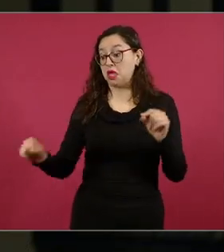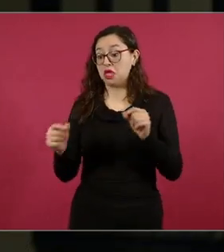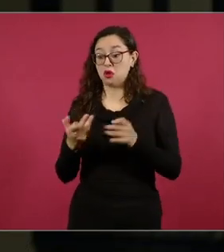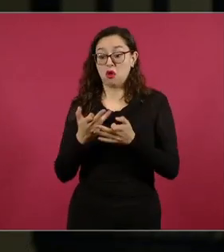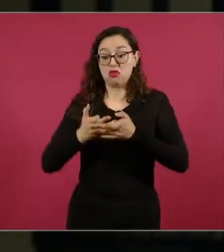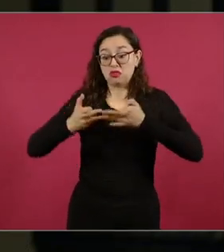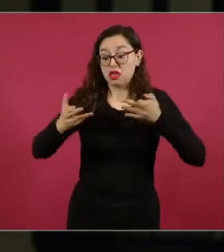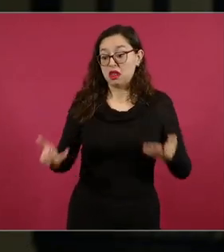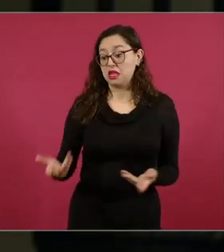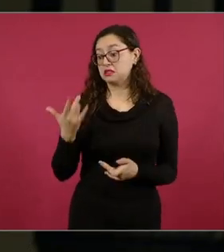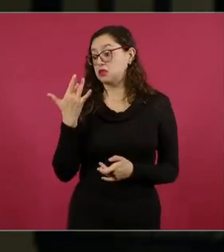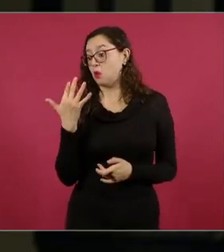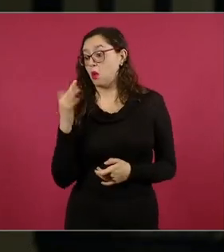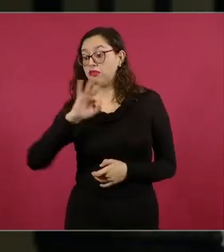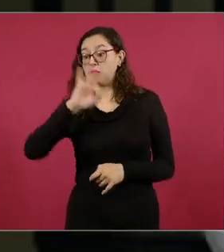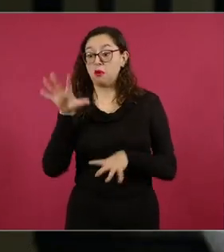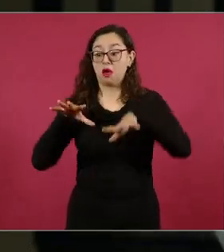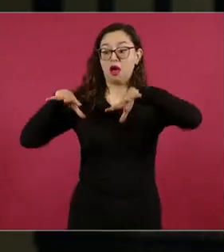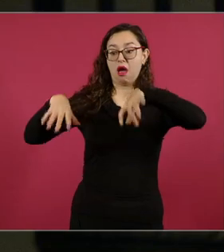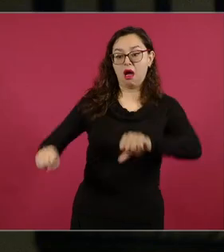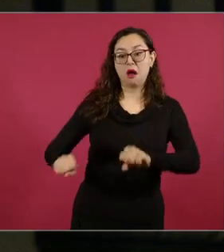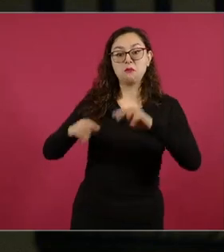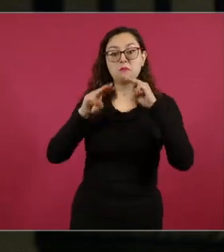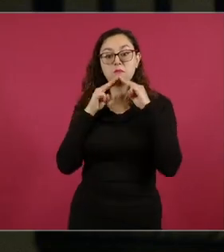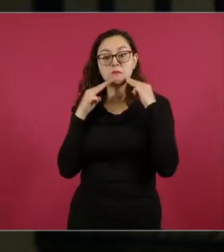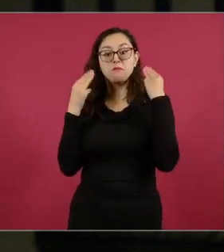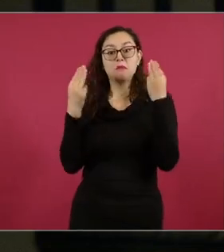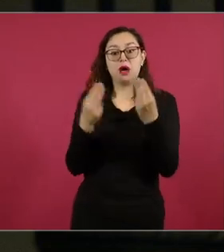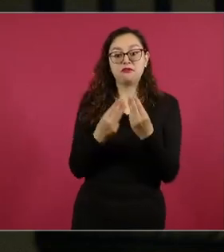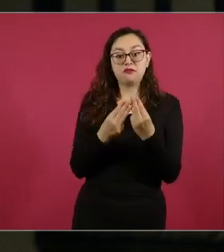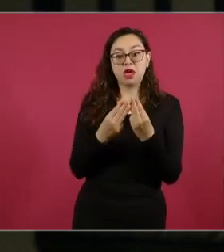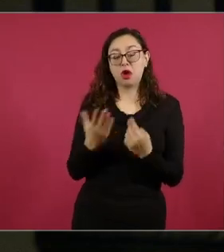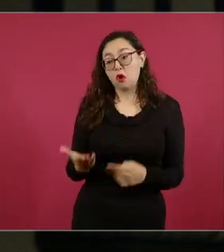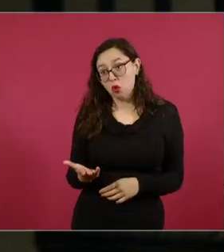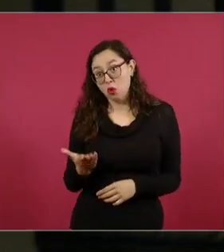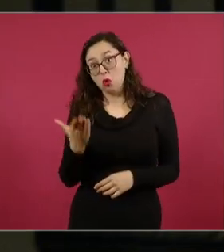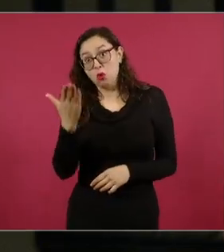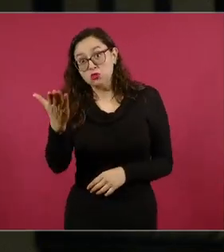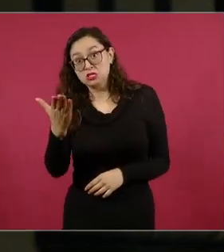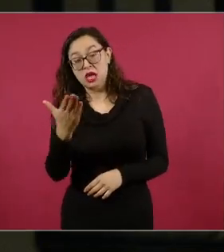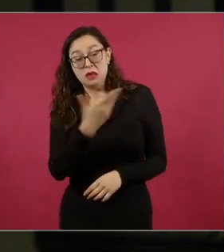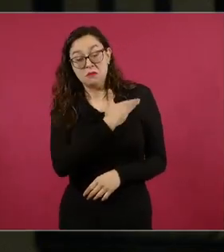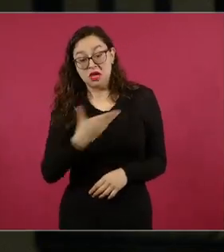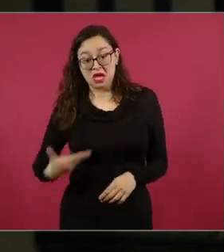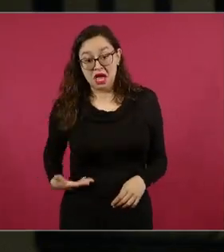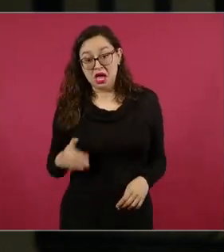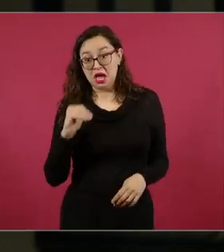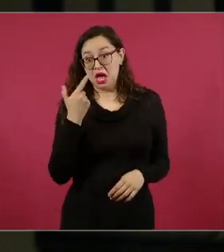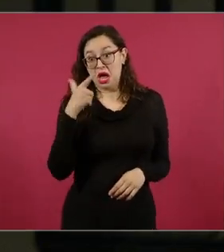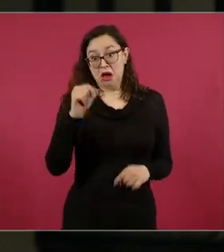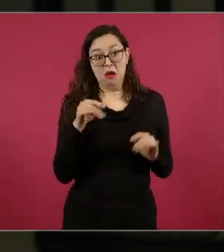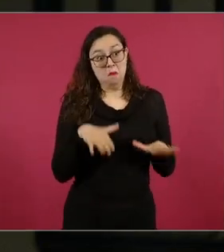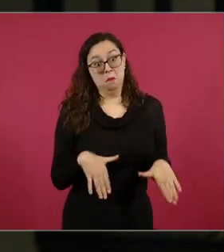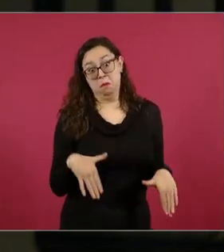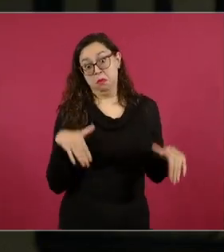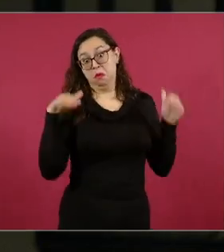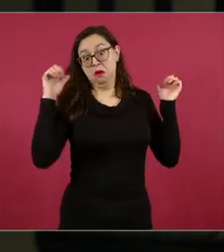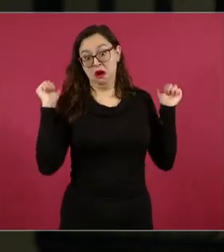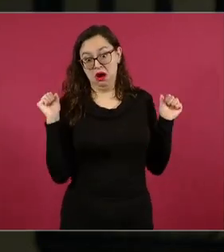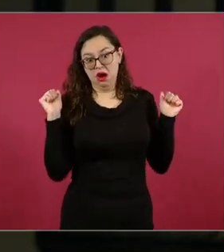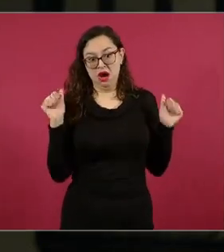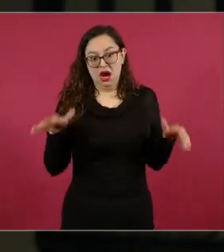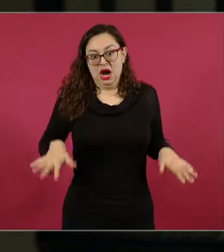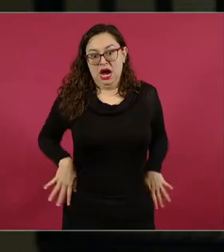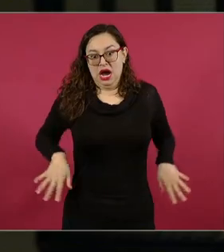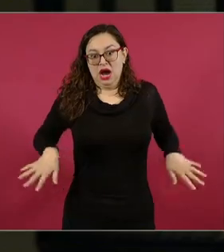del territorio y que básicamente usted no manda, ni que mandará la doctora Claudia Sheinbaum, porque el